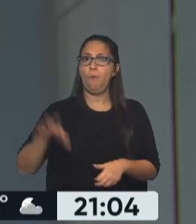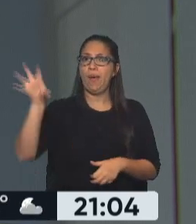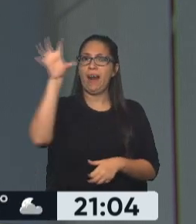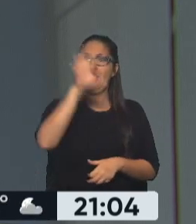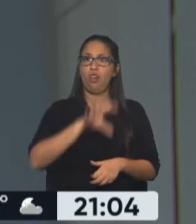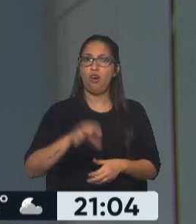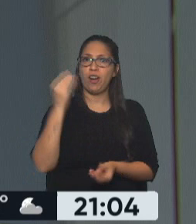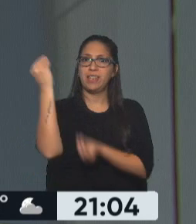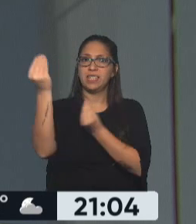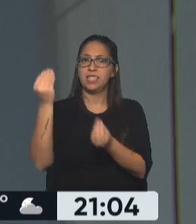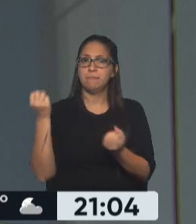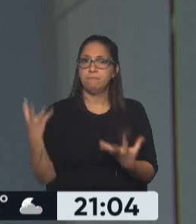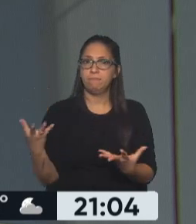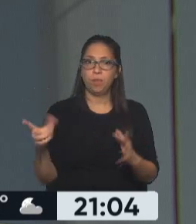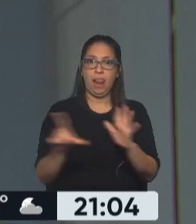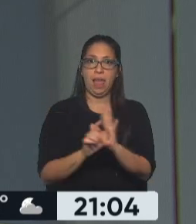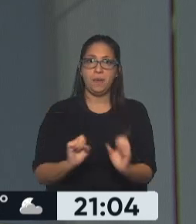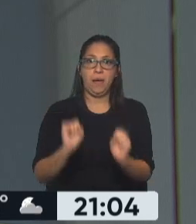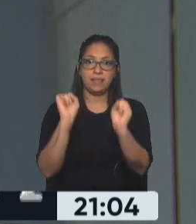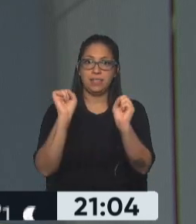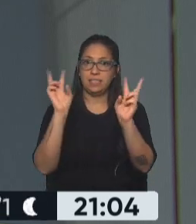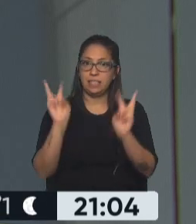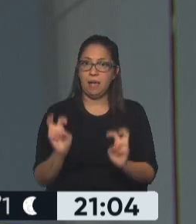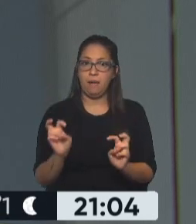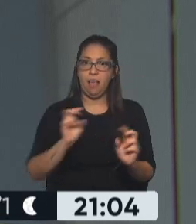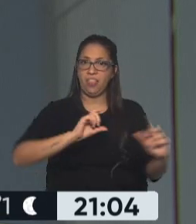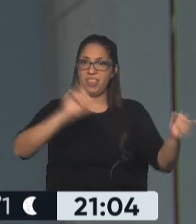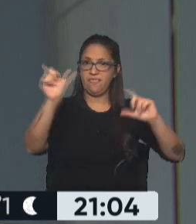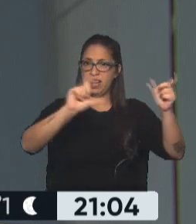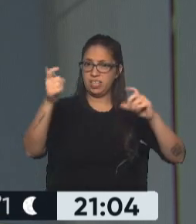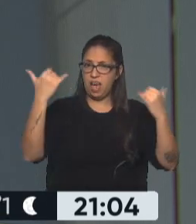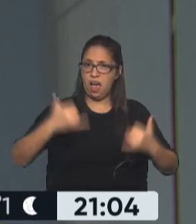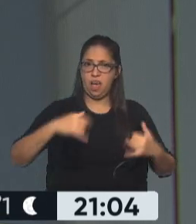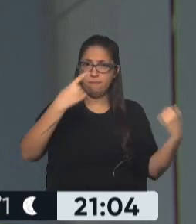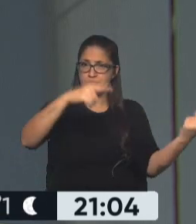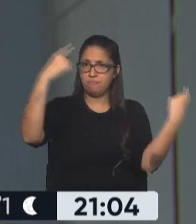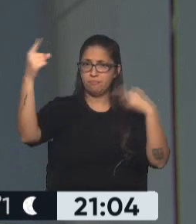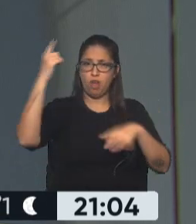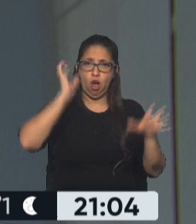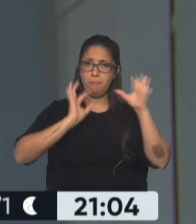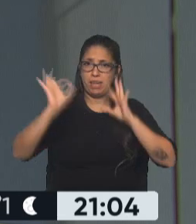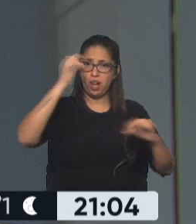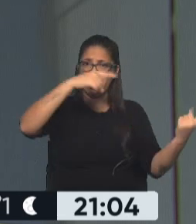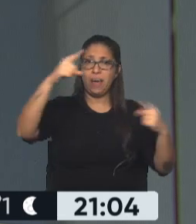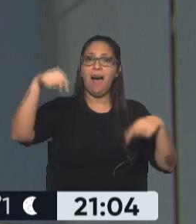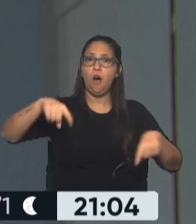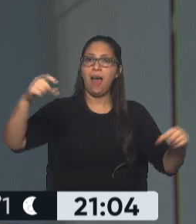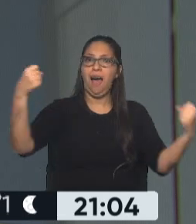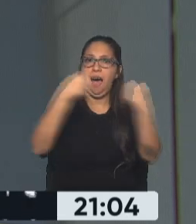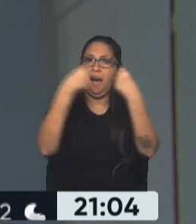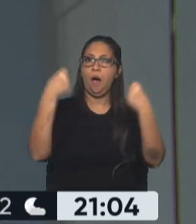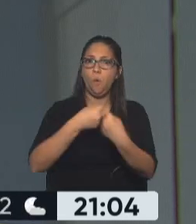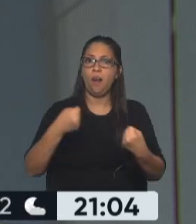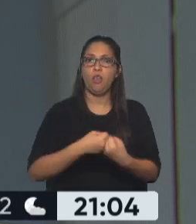que con respecto a la ley base, bueno, por supuesto había muchas diferencias, pero ahora con los acuerdos se han encaminado por lo menos en